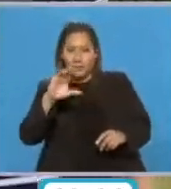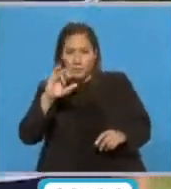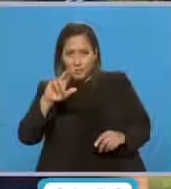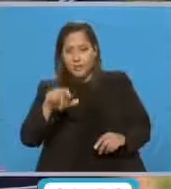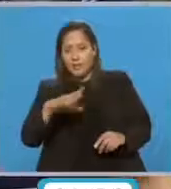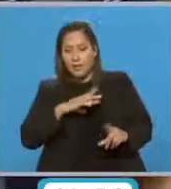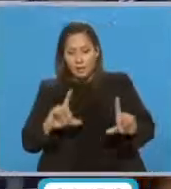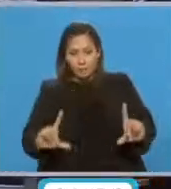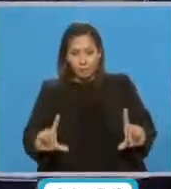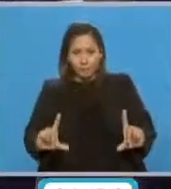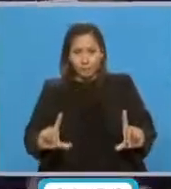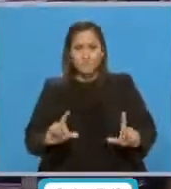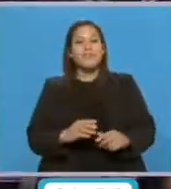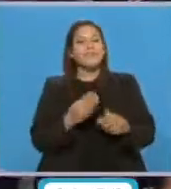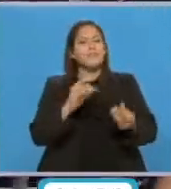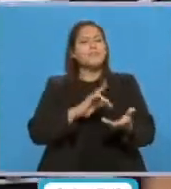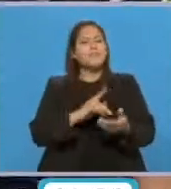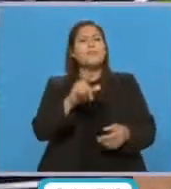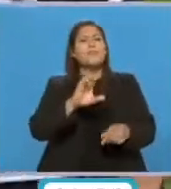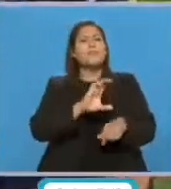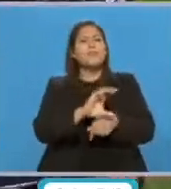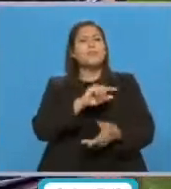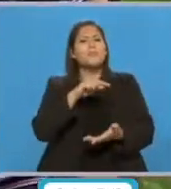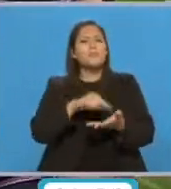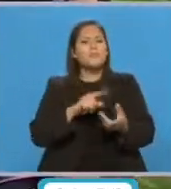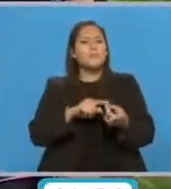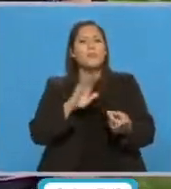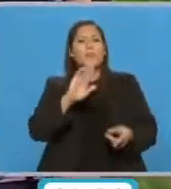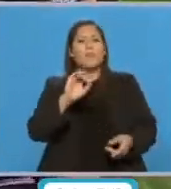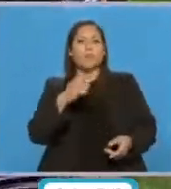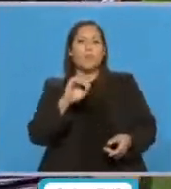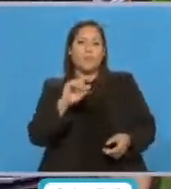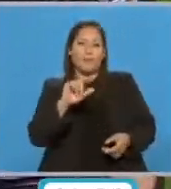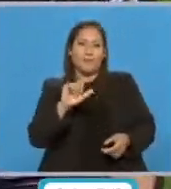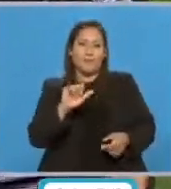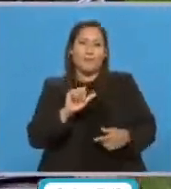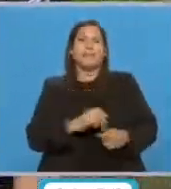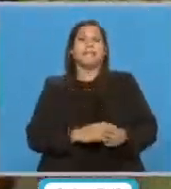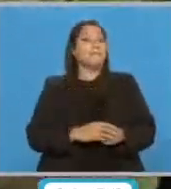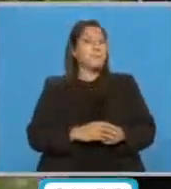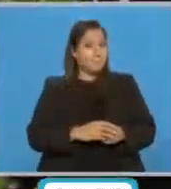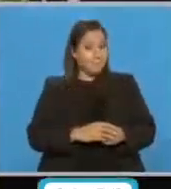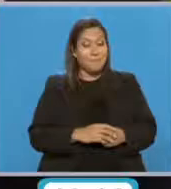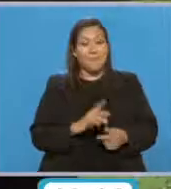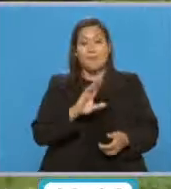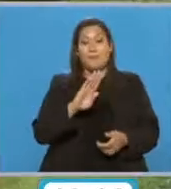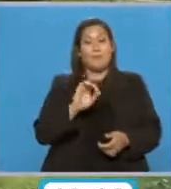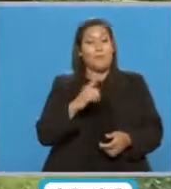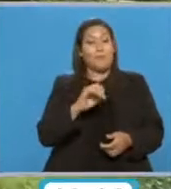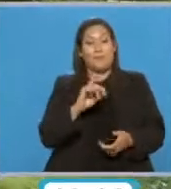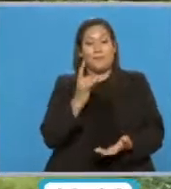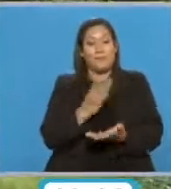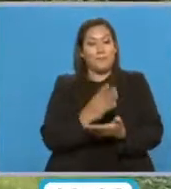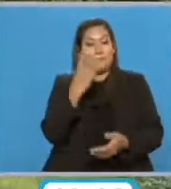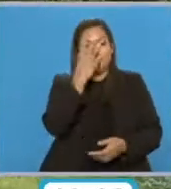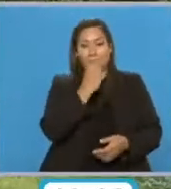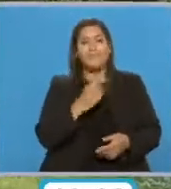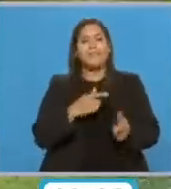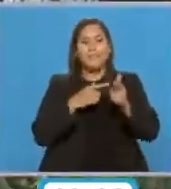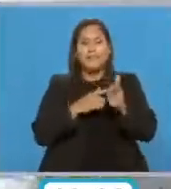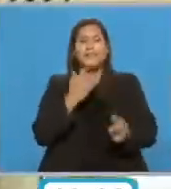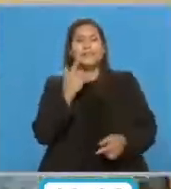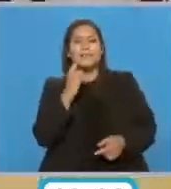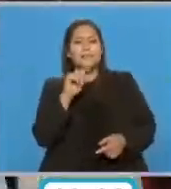ahí. Ah, bueno, Bueno, muchas gracias. ¿de qué parte de Colombia? Bogotá. Eso, solo Bogotá es bello. Vamos a seguirle,